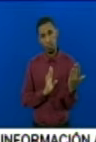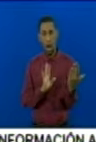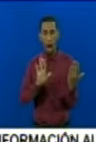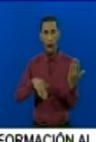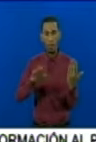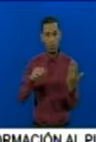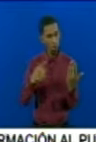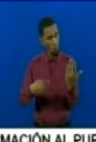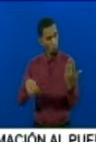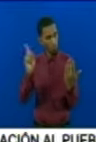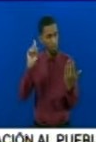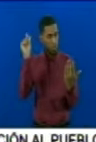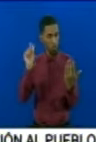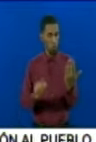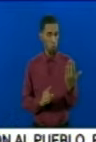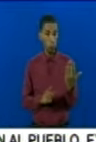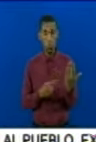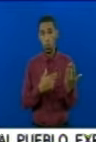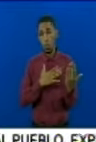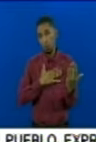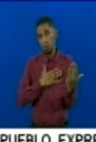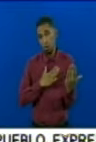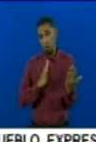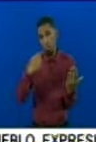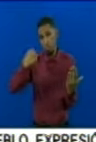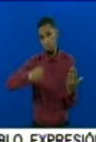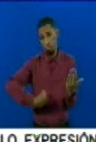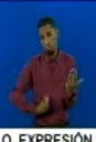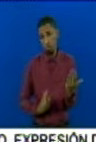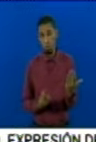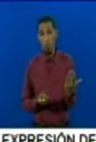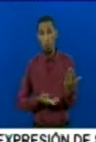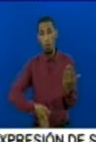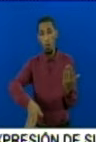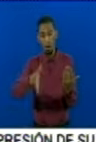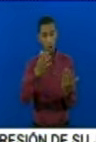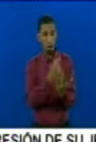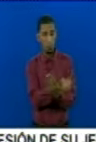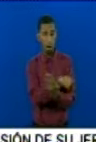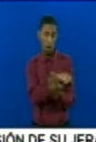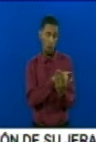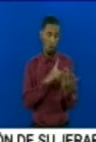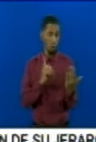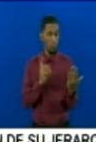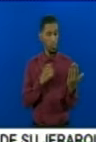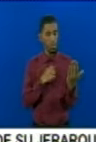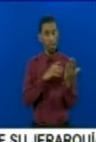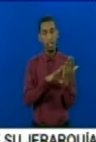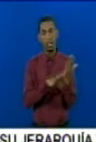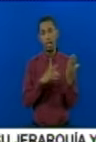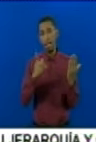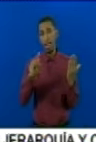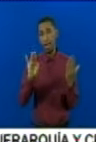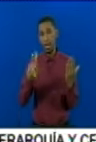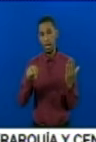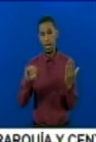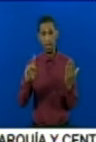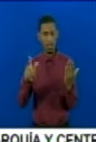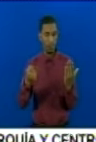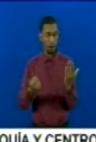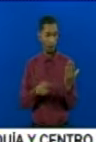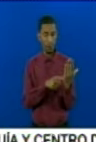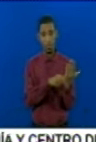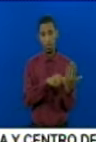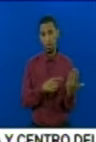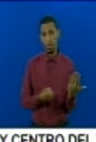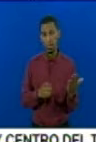pero pudiera ser un caso particular que pudiera estar extendido en la población. Es Kenia Vergues Carbonell, consumidora de la bodega 23,